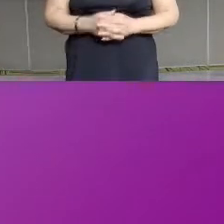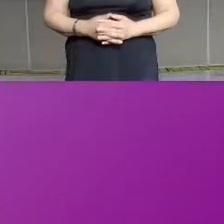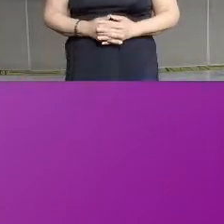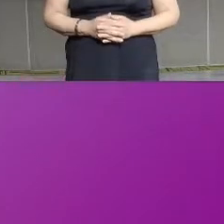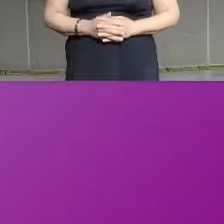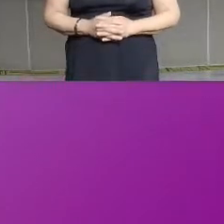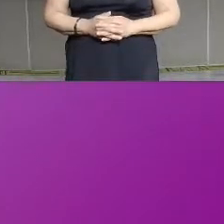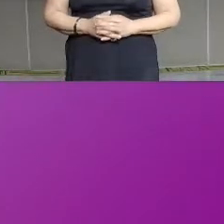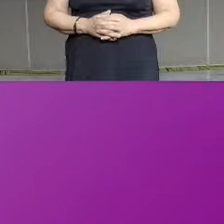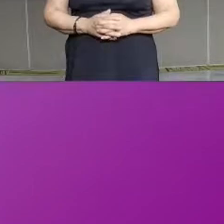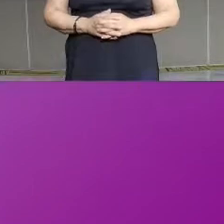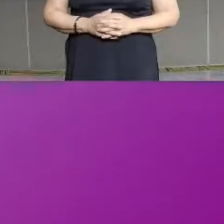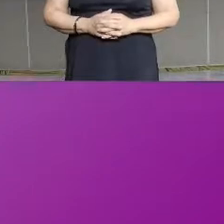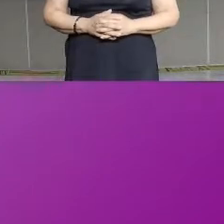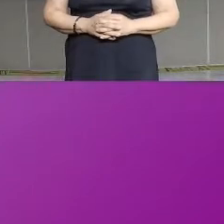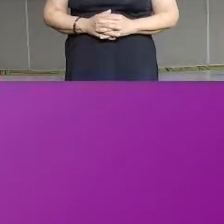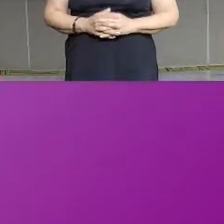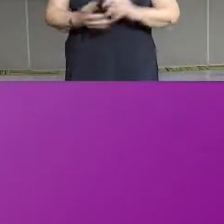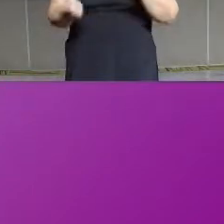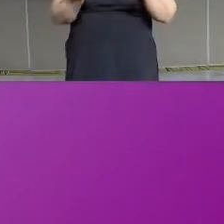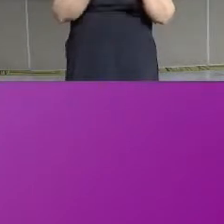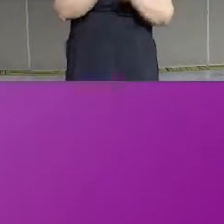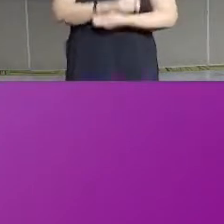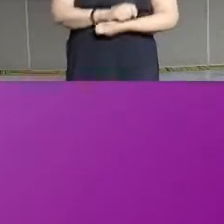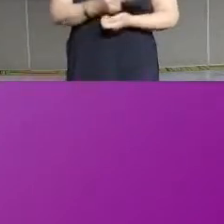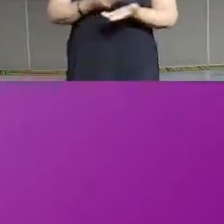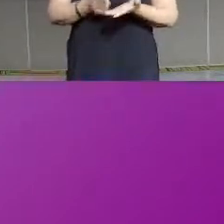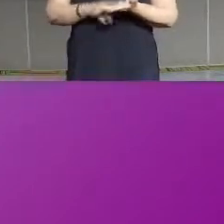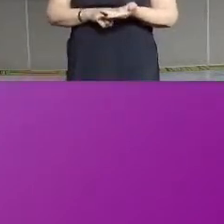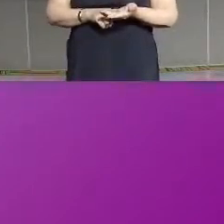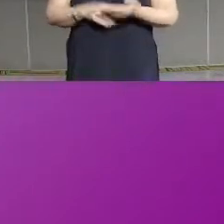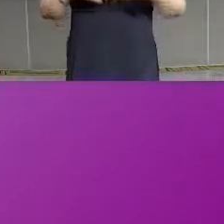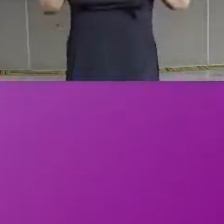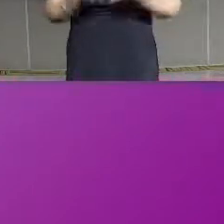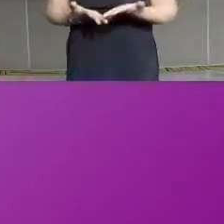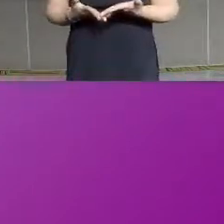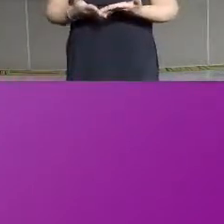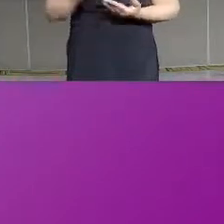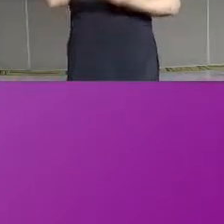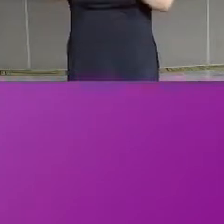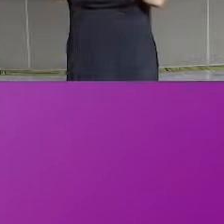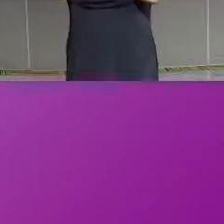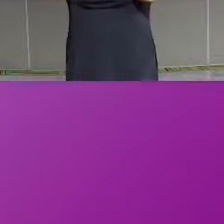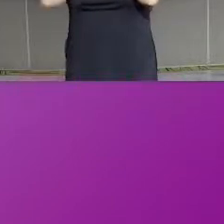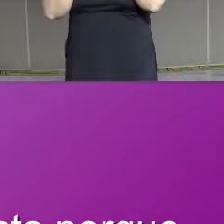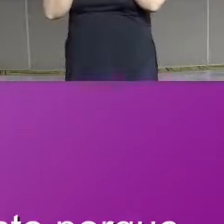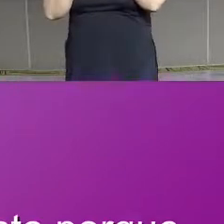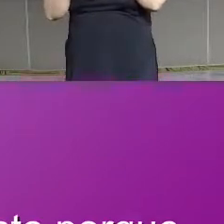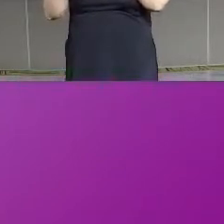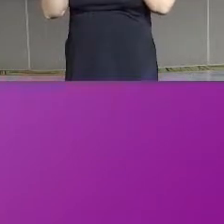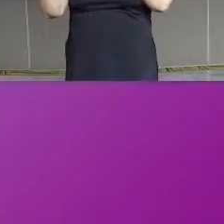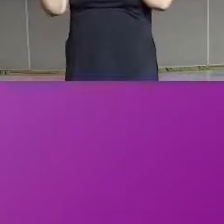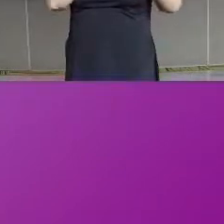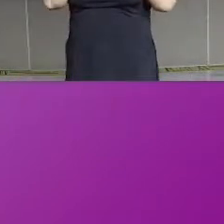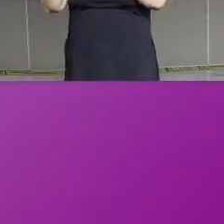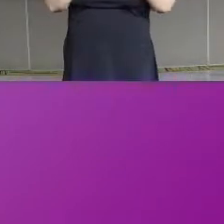Bueno. Sí, no importa, si no lo pasa Gaby. Bueno, entonces decimos que la deglución es un conjunto de movimientos